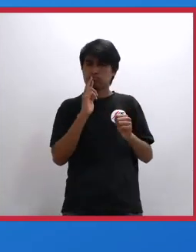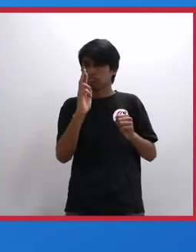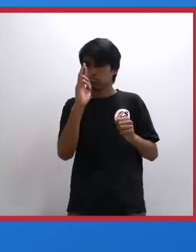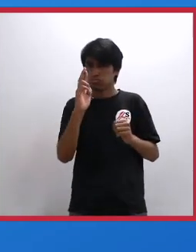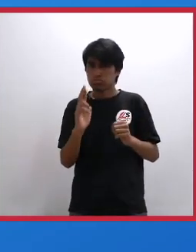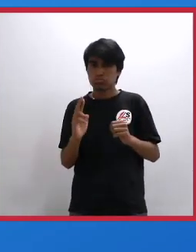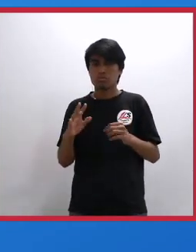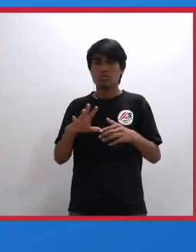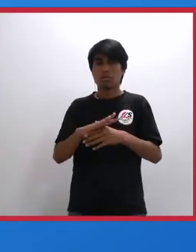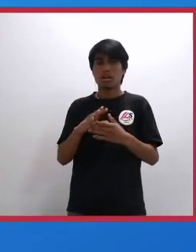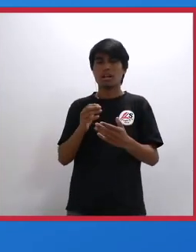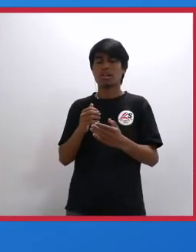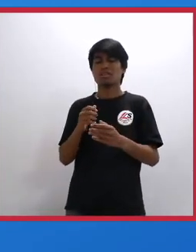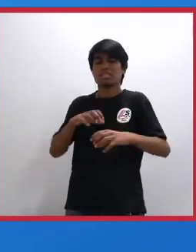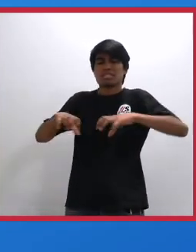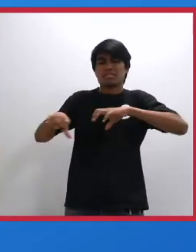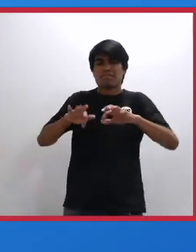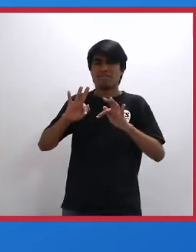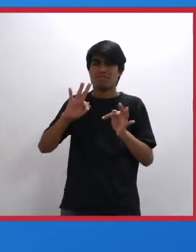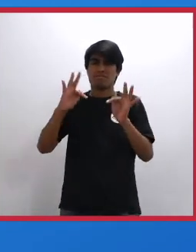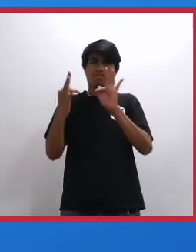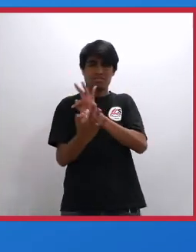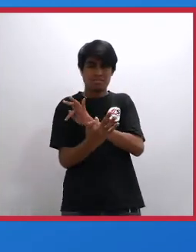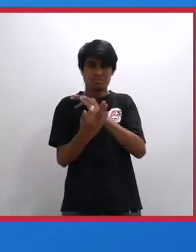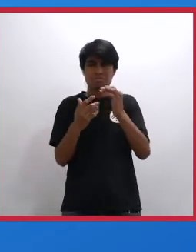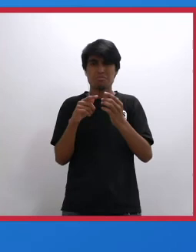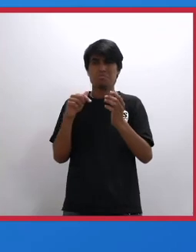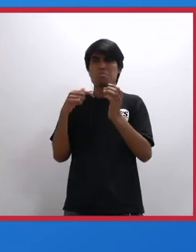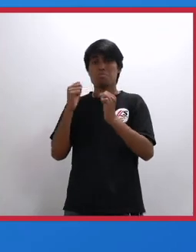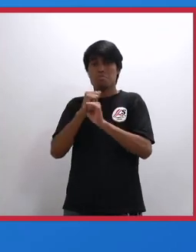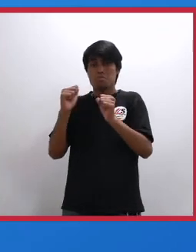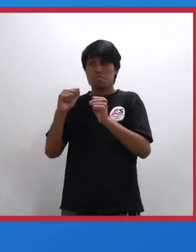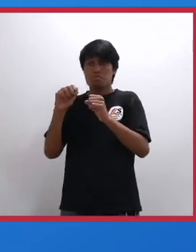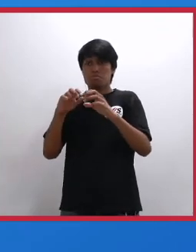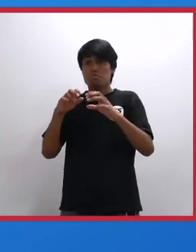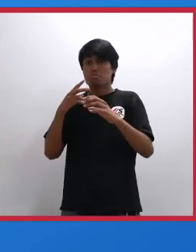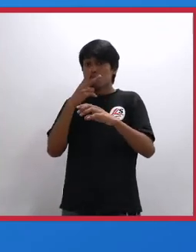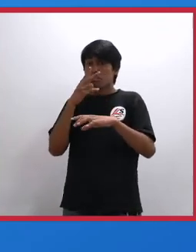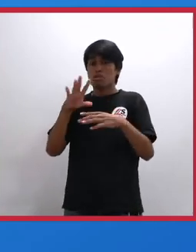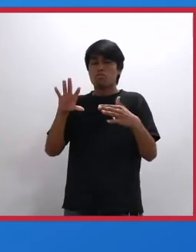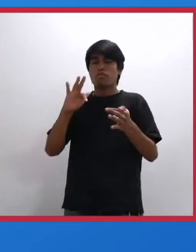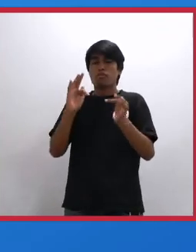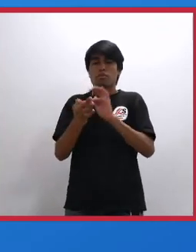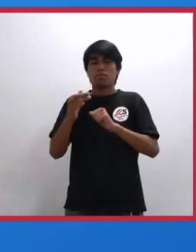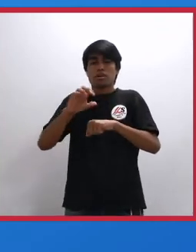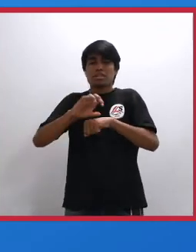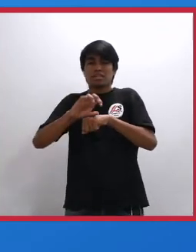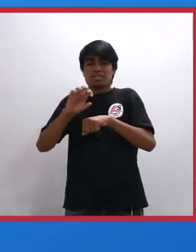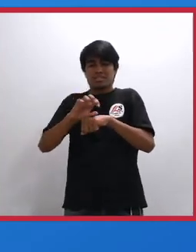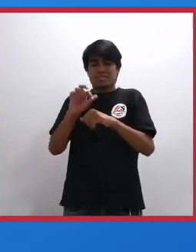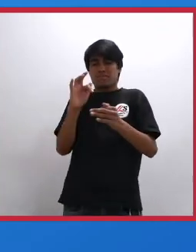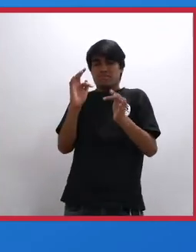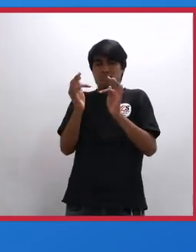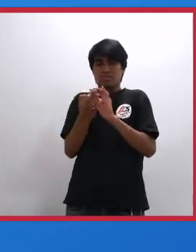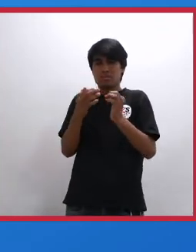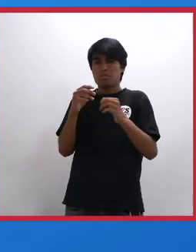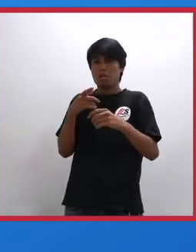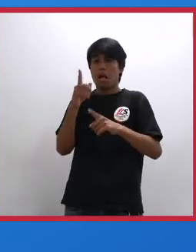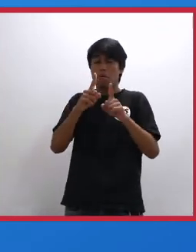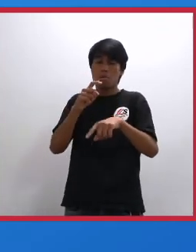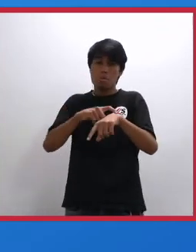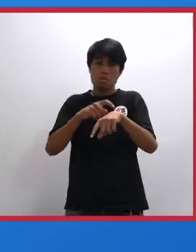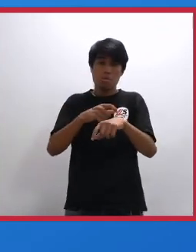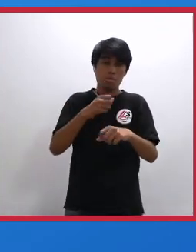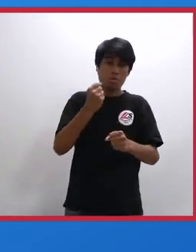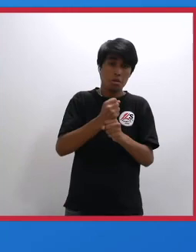participación. Entonces les invitamos para que puedan capacitarse. Entendemos que están quizás en horario laboral,